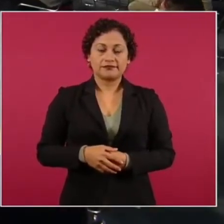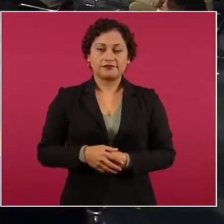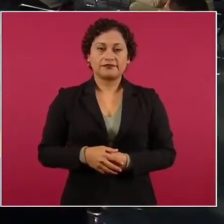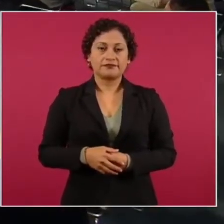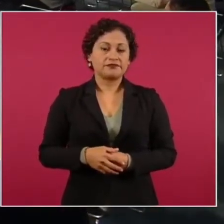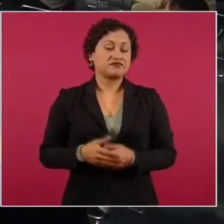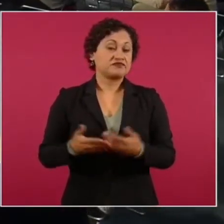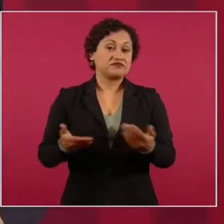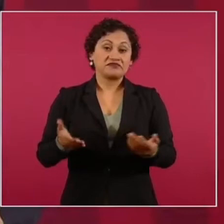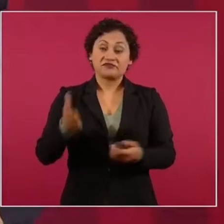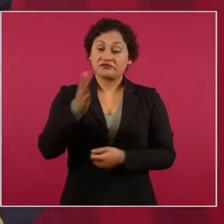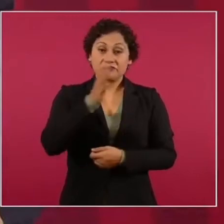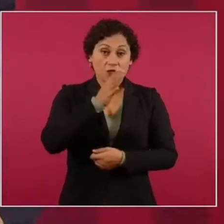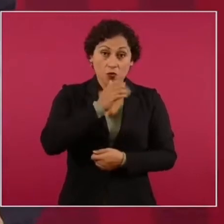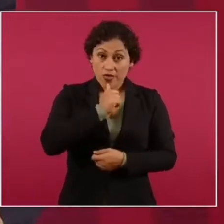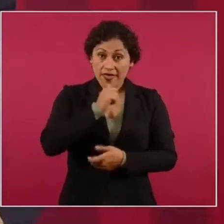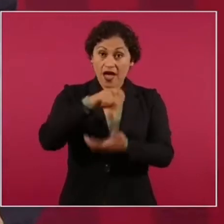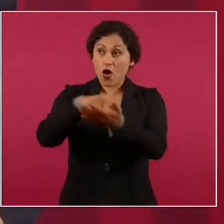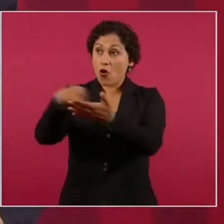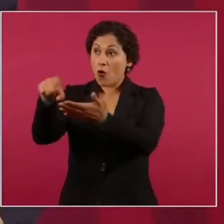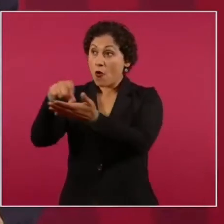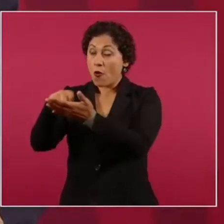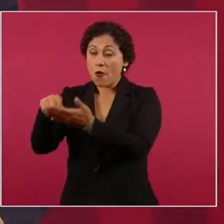No se podía comprar